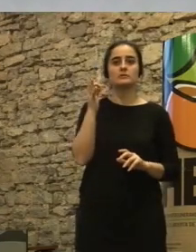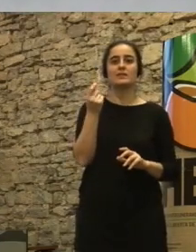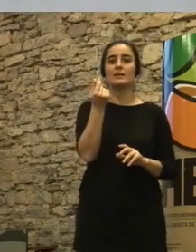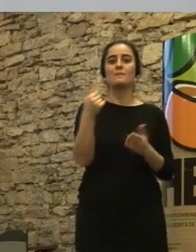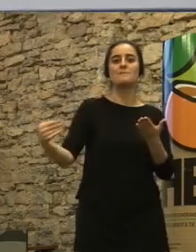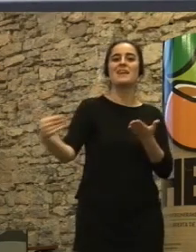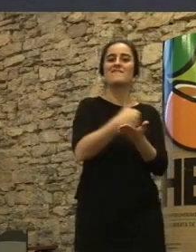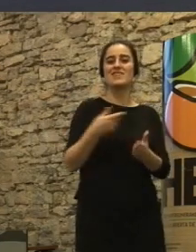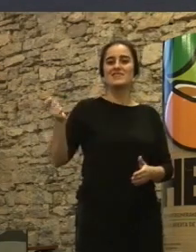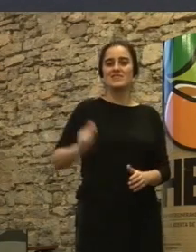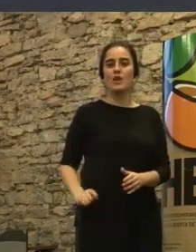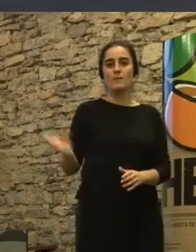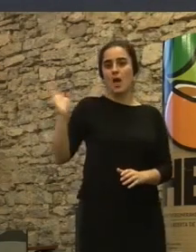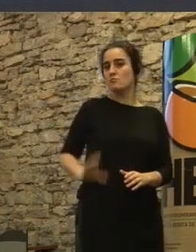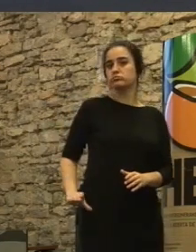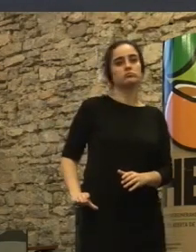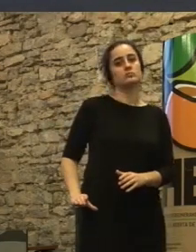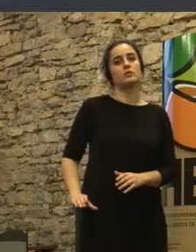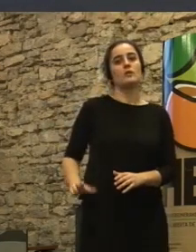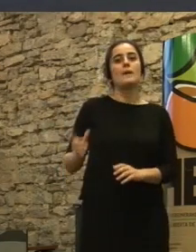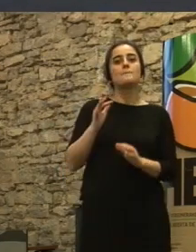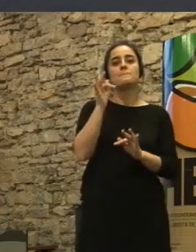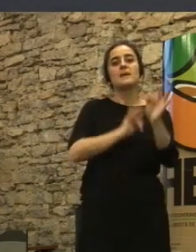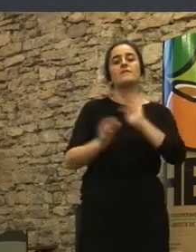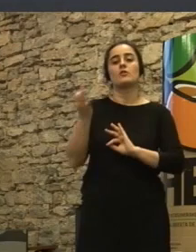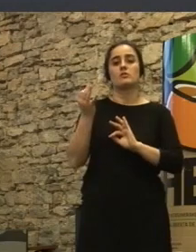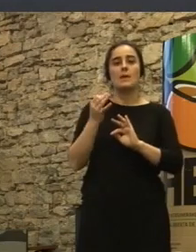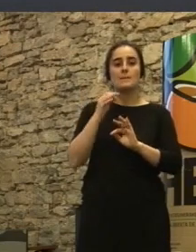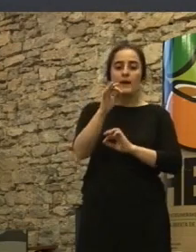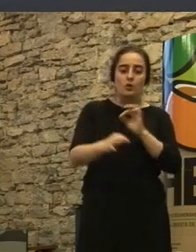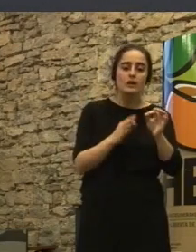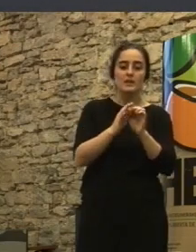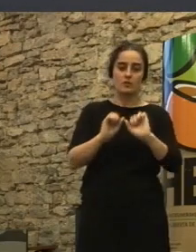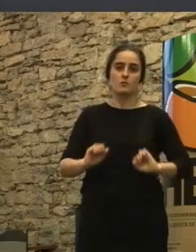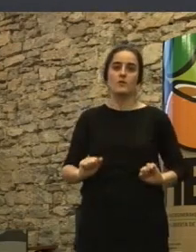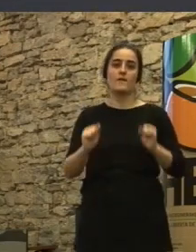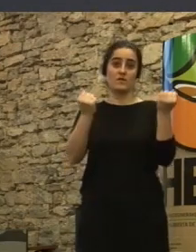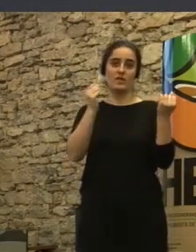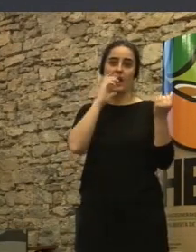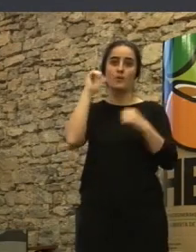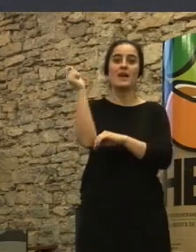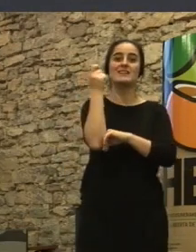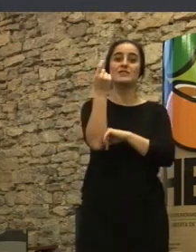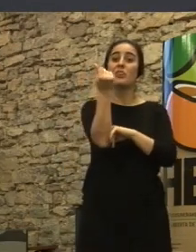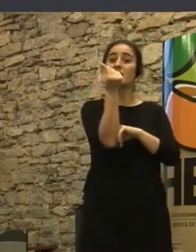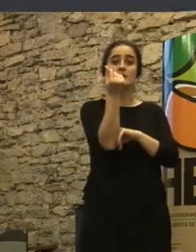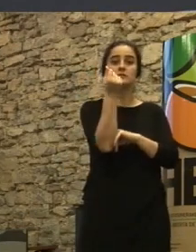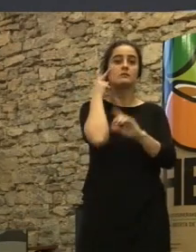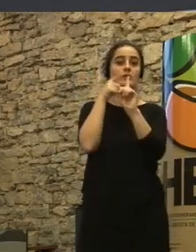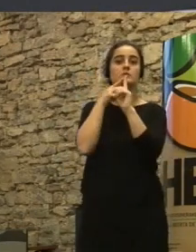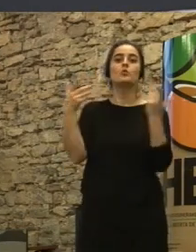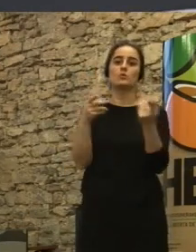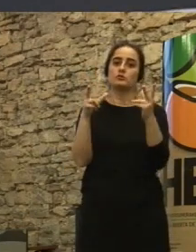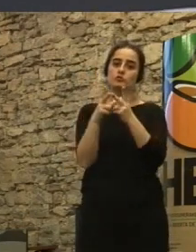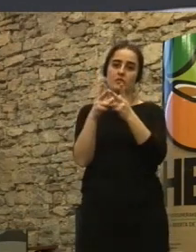bolsillo. El beneficio tiene que ir a reforzar la organización, porque lo que se mide como éxito no es el dinero, sino el